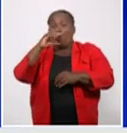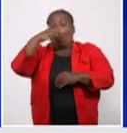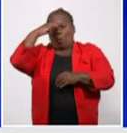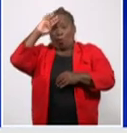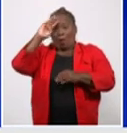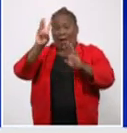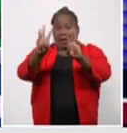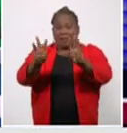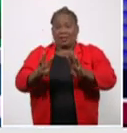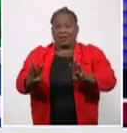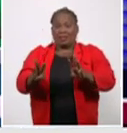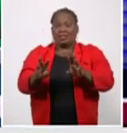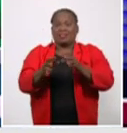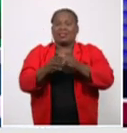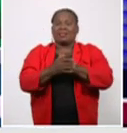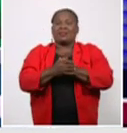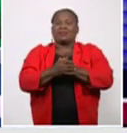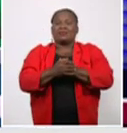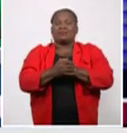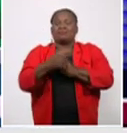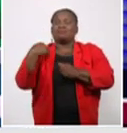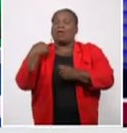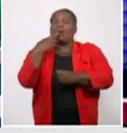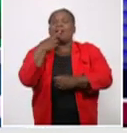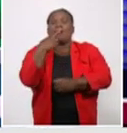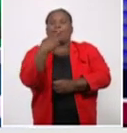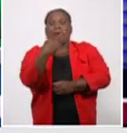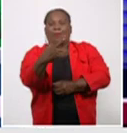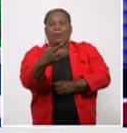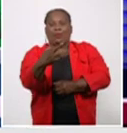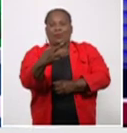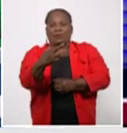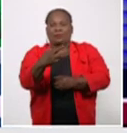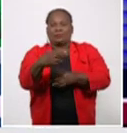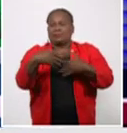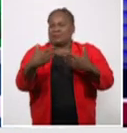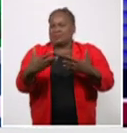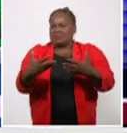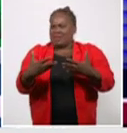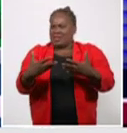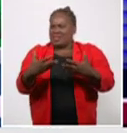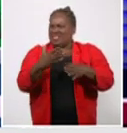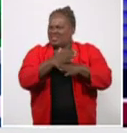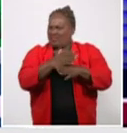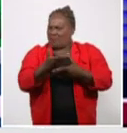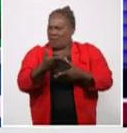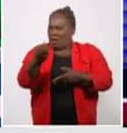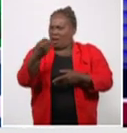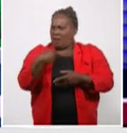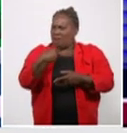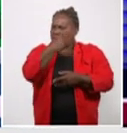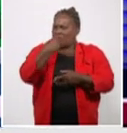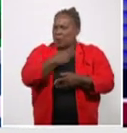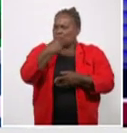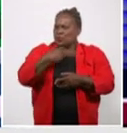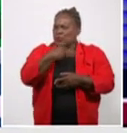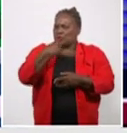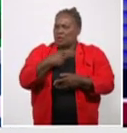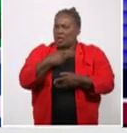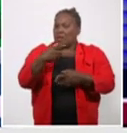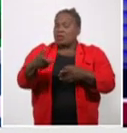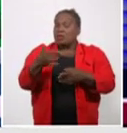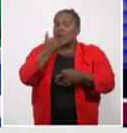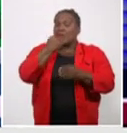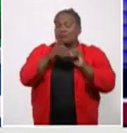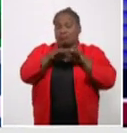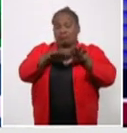Vamos a plantear, o sea, de qué se refiere esto y la repercusión que tiene, lo